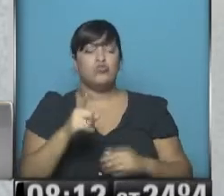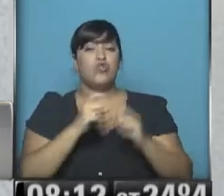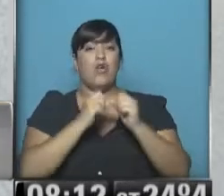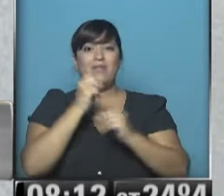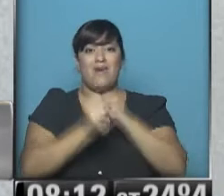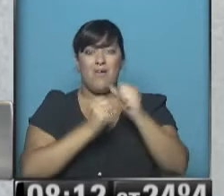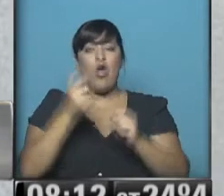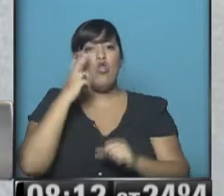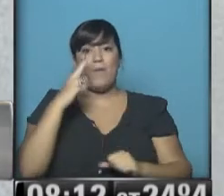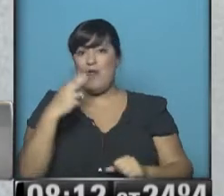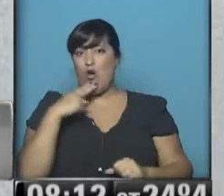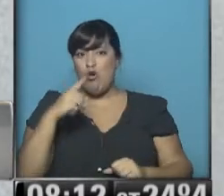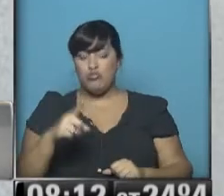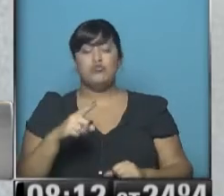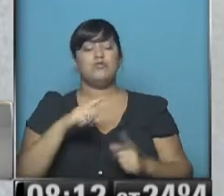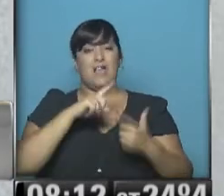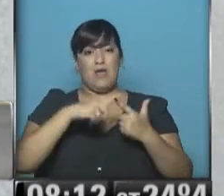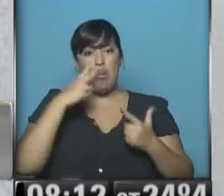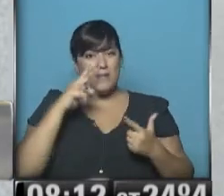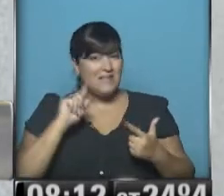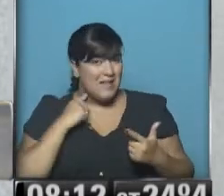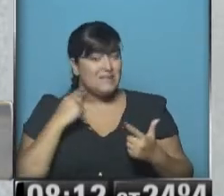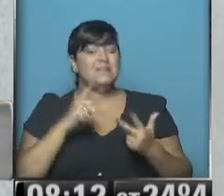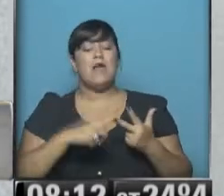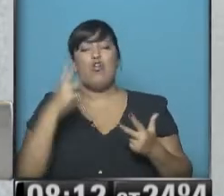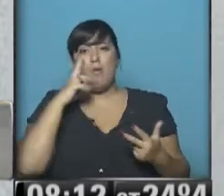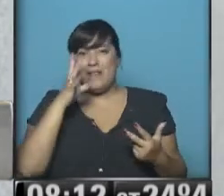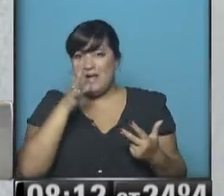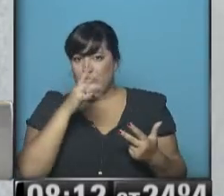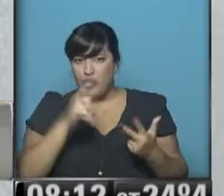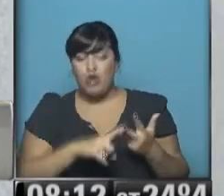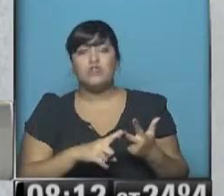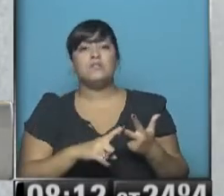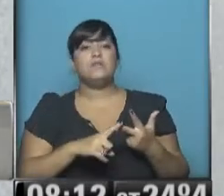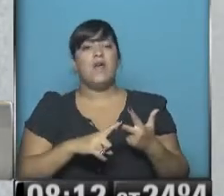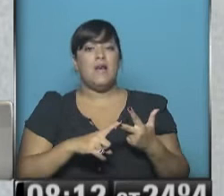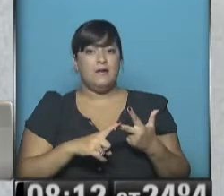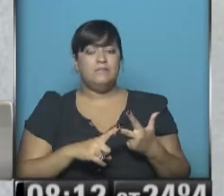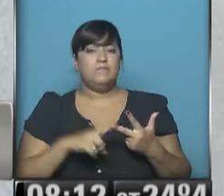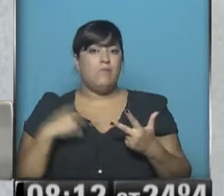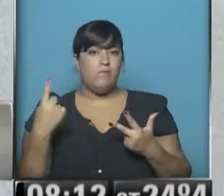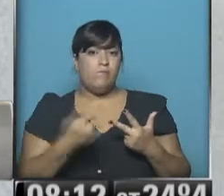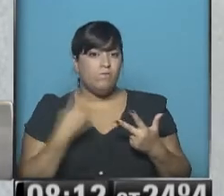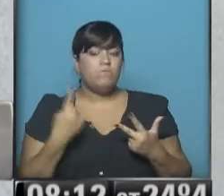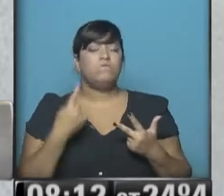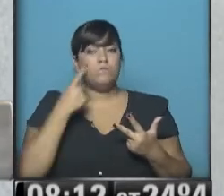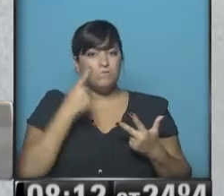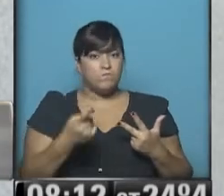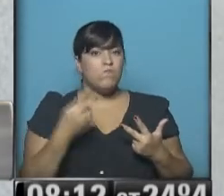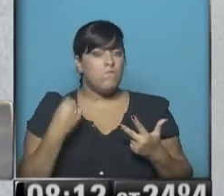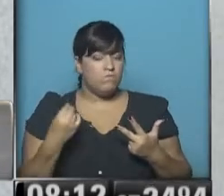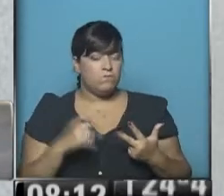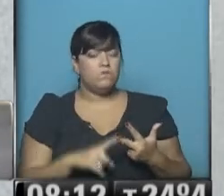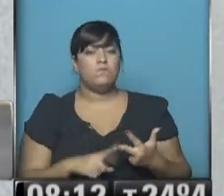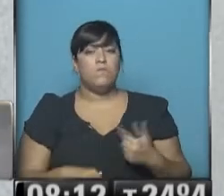2011 luego el año 2013 luego el año 2014 en consecuencia lo que nosotros hemos observado es que